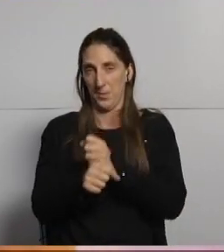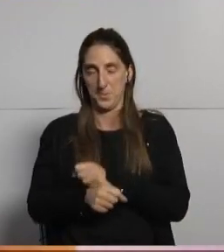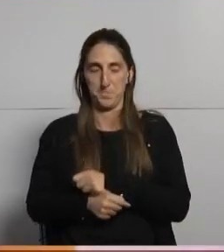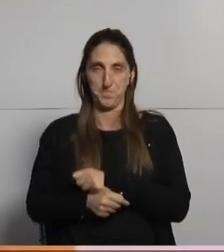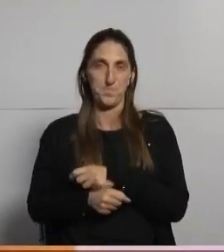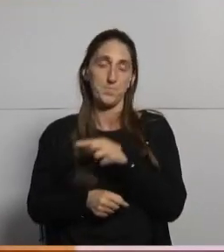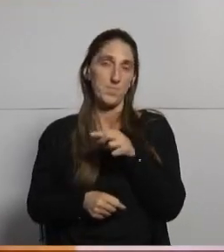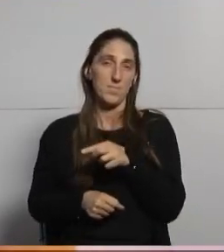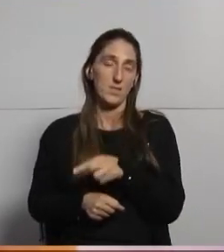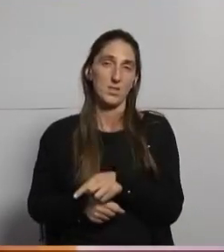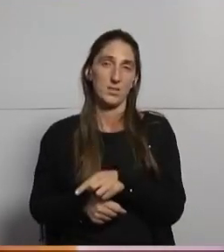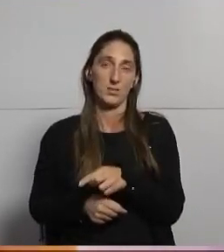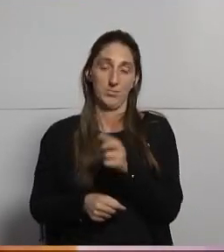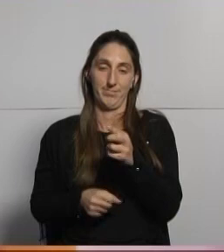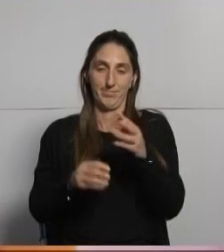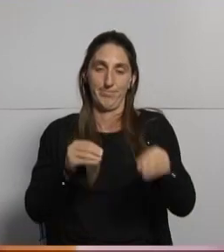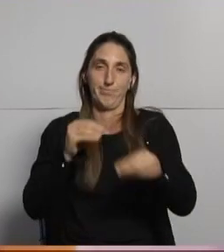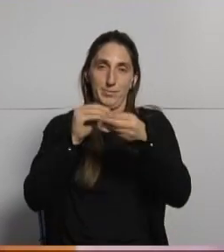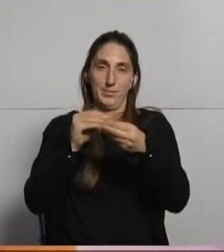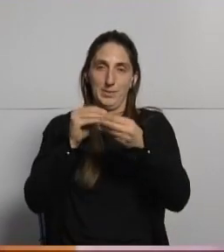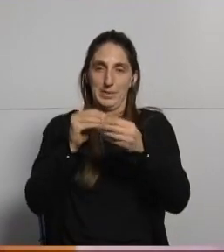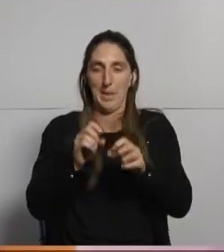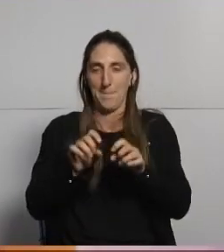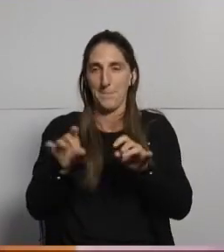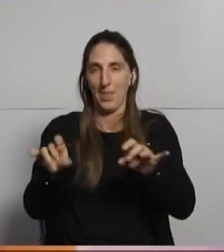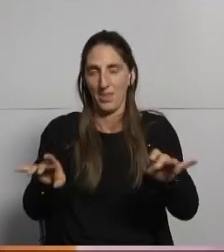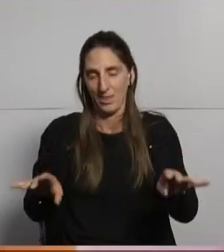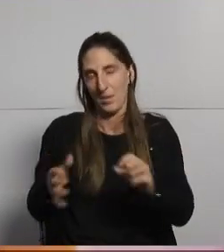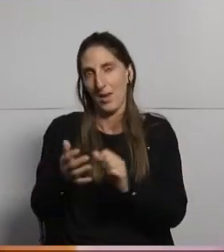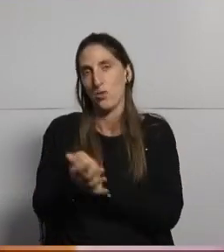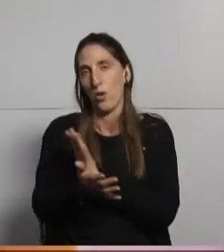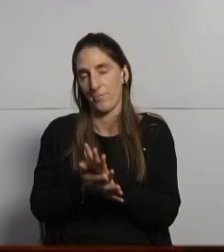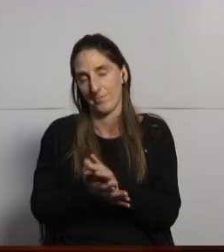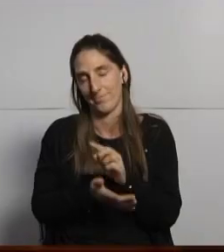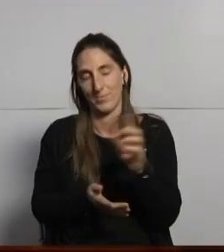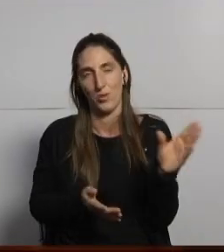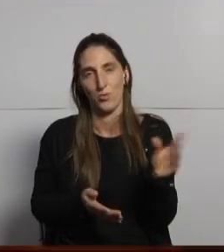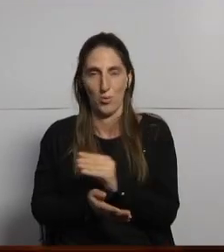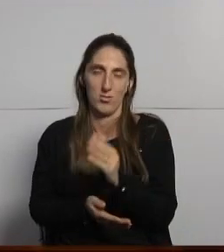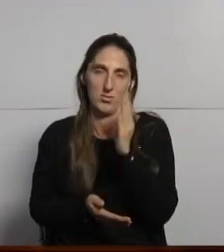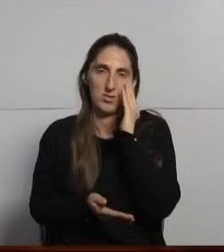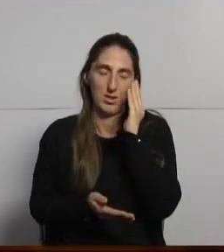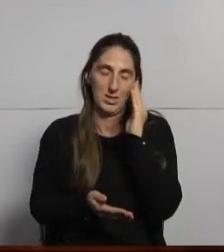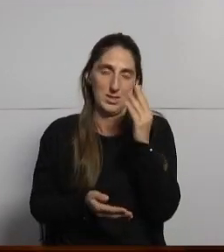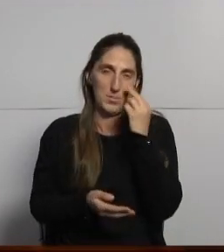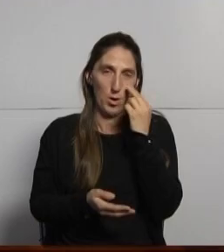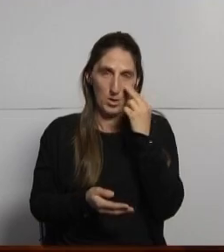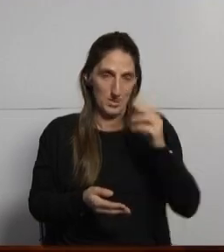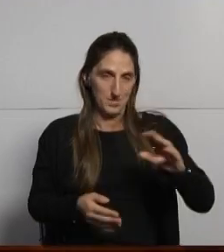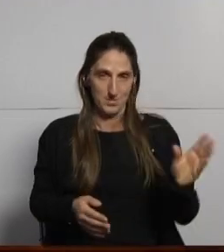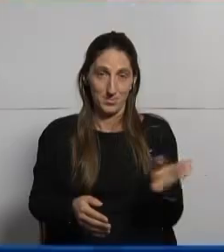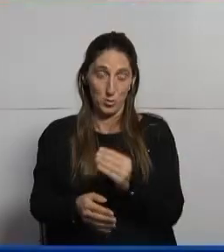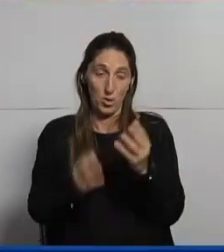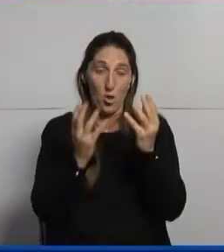A esto se suma el COVID, la pandemia del COVID. Si todos de alguna manera a nivel global nos vimos afectados por esta pandemia,